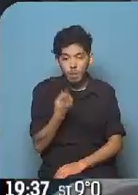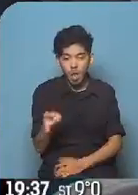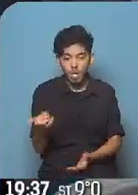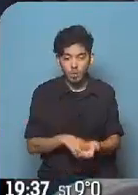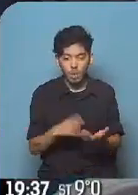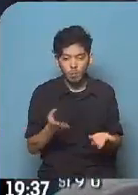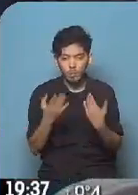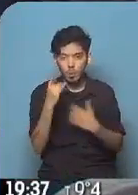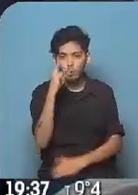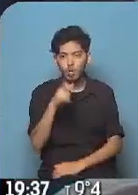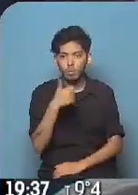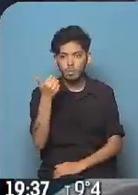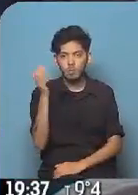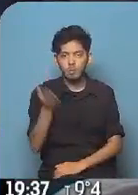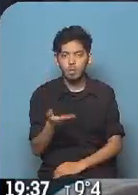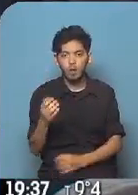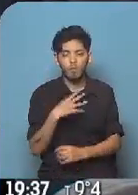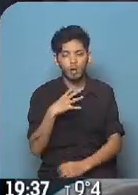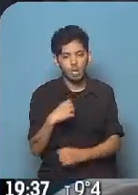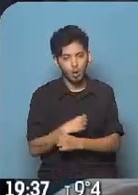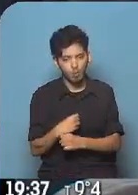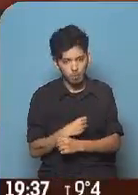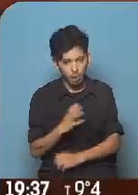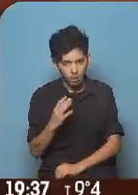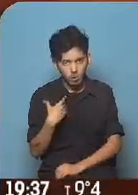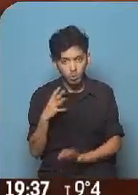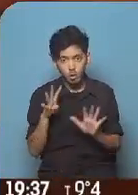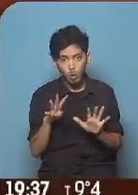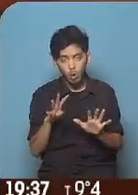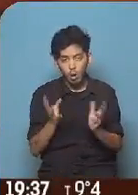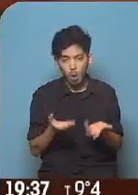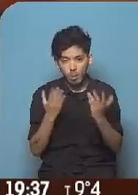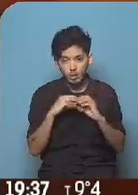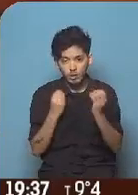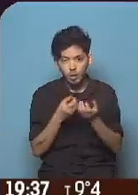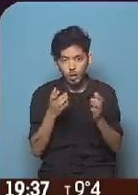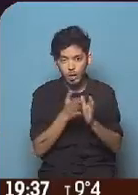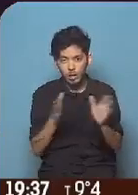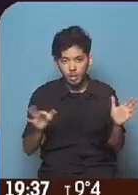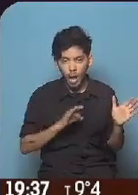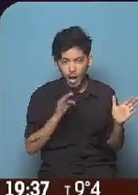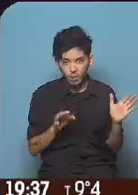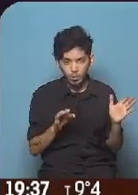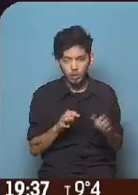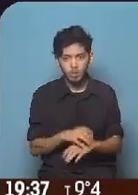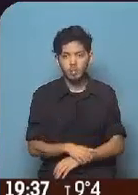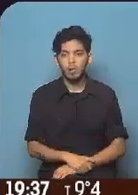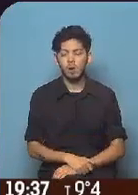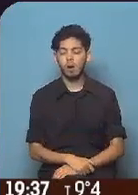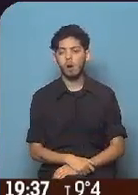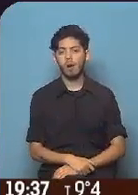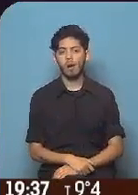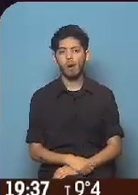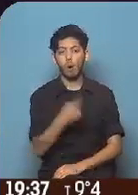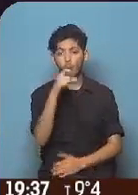un 1,6%, todavía no confirmado. Sería el 9º aumento en lo que va del año. Y en